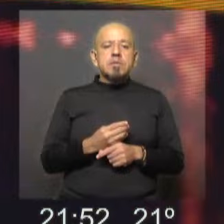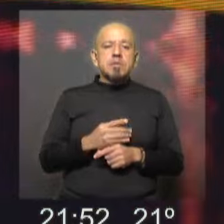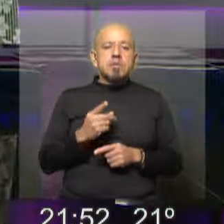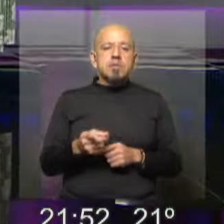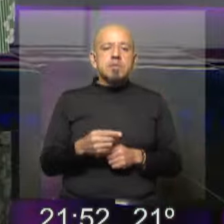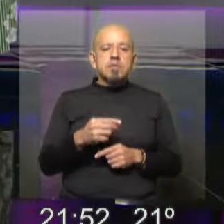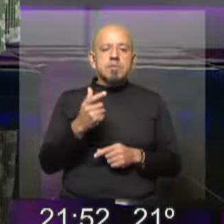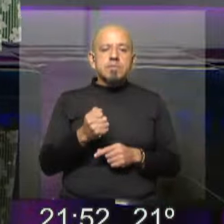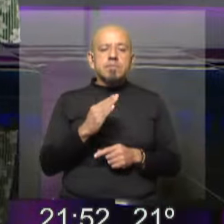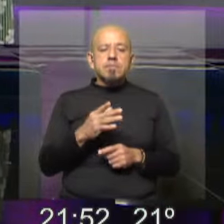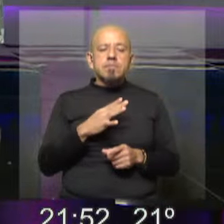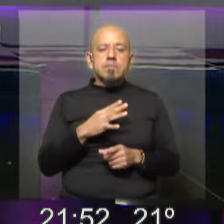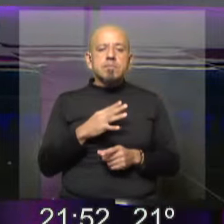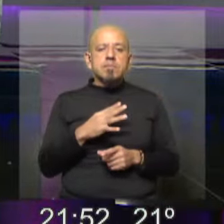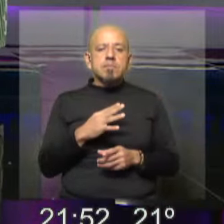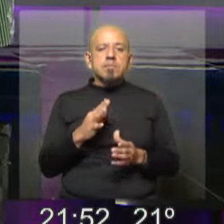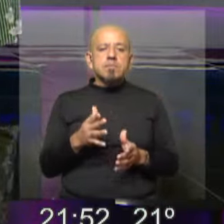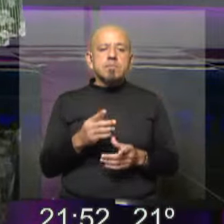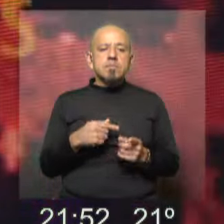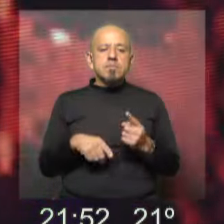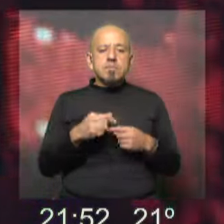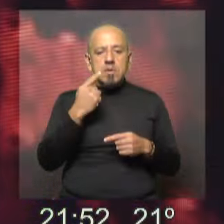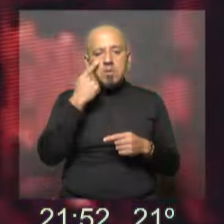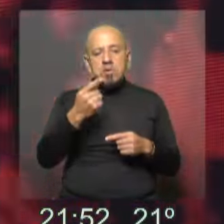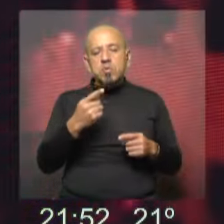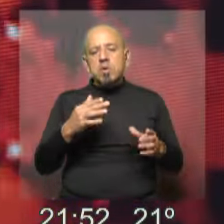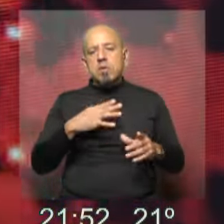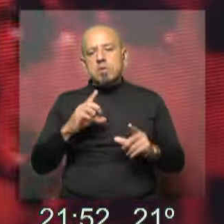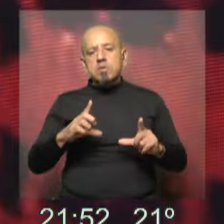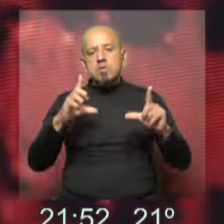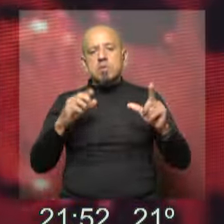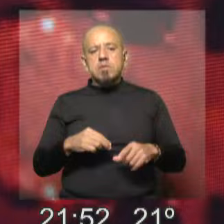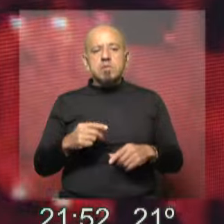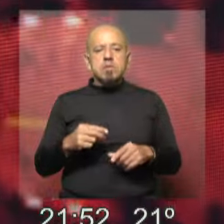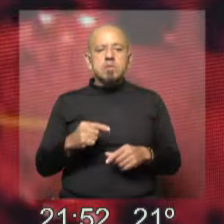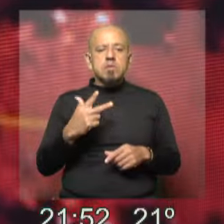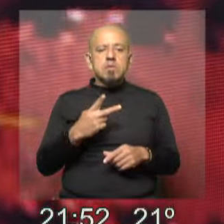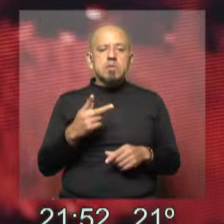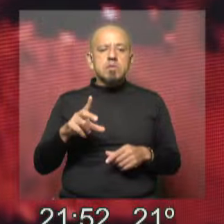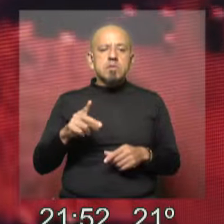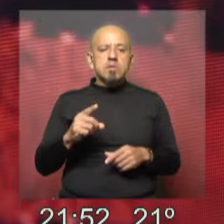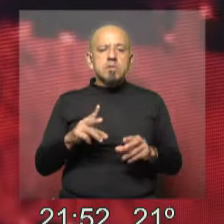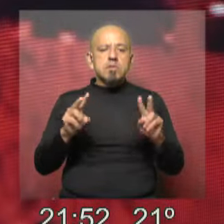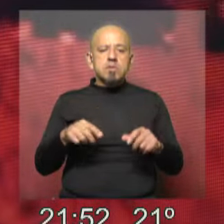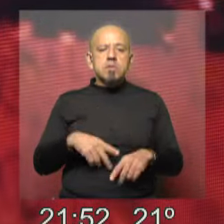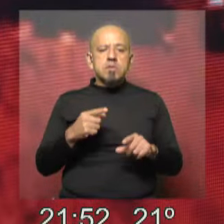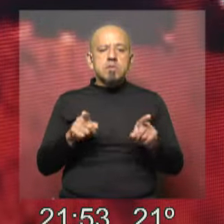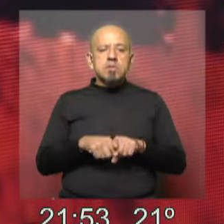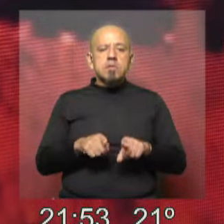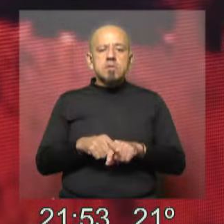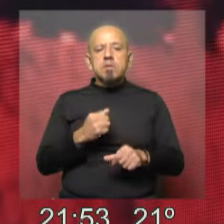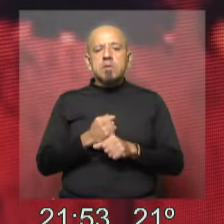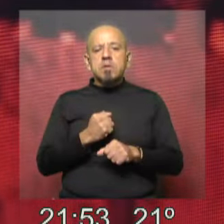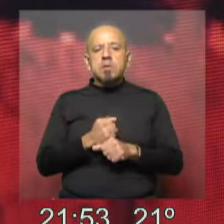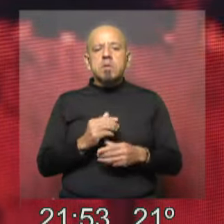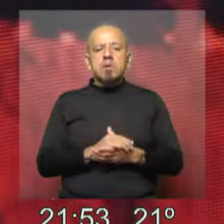EP, era todo un concepto sonoro, visual. Entonces, 3 o 12 temas era más o menos el mismo trabajo para cada uno.